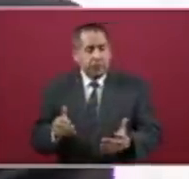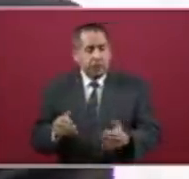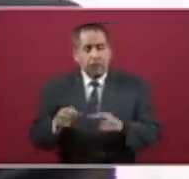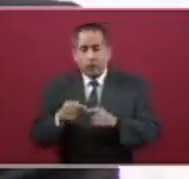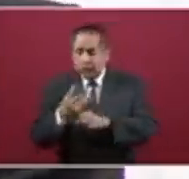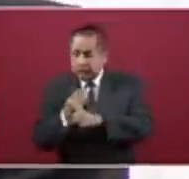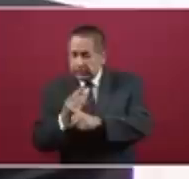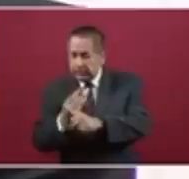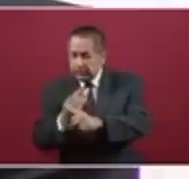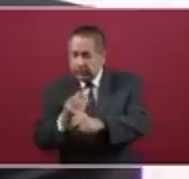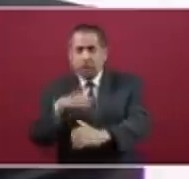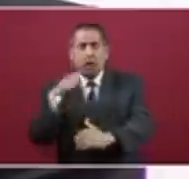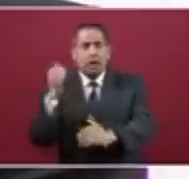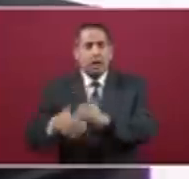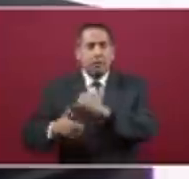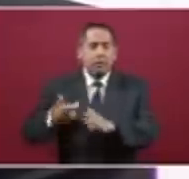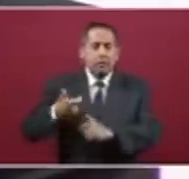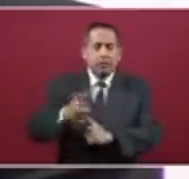terminar